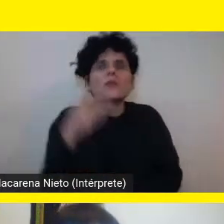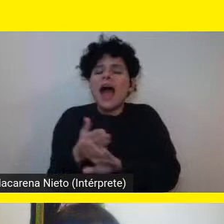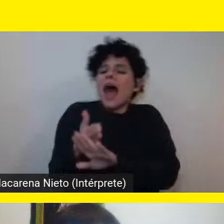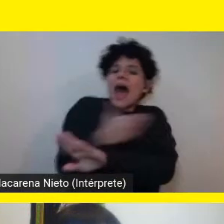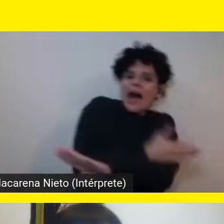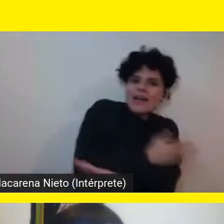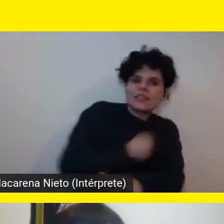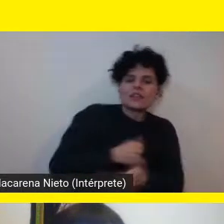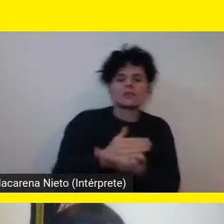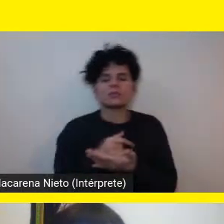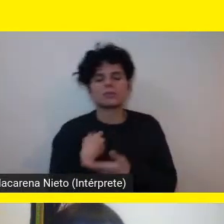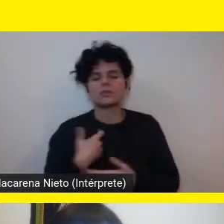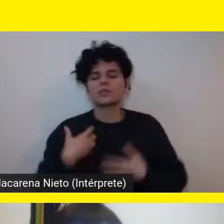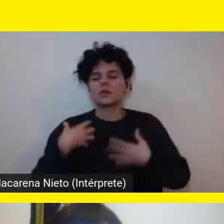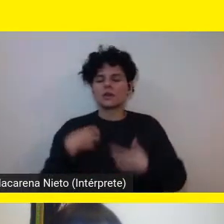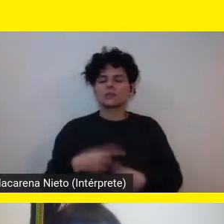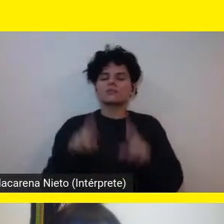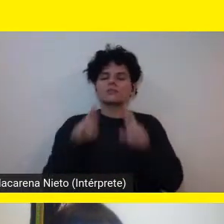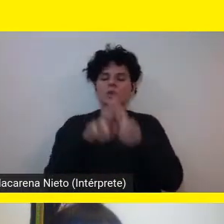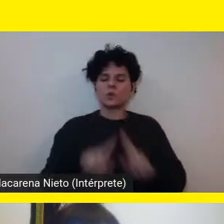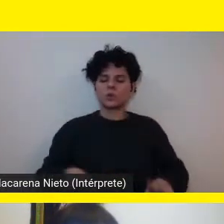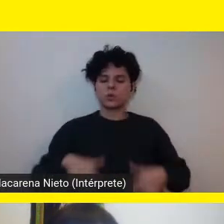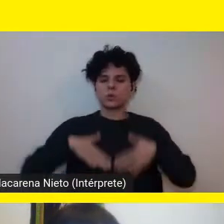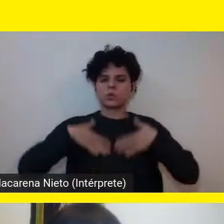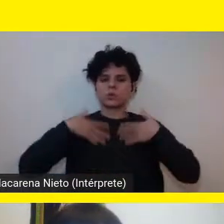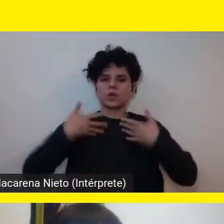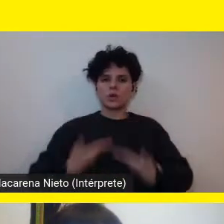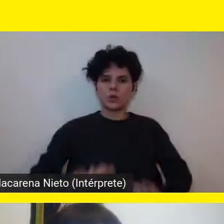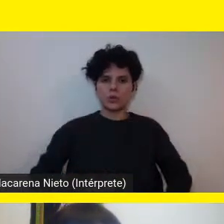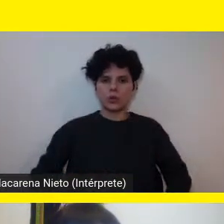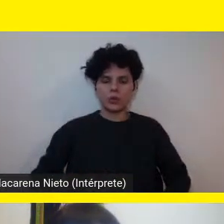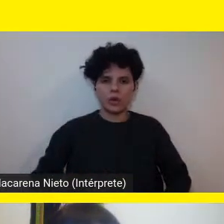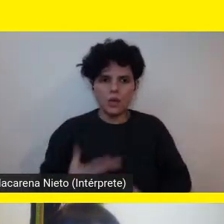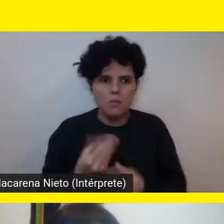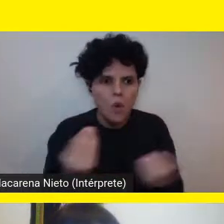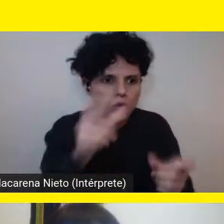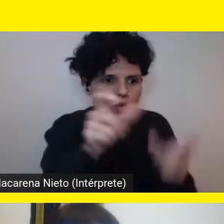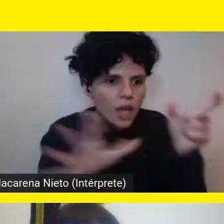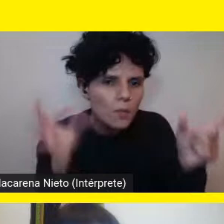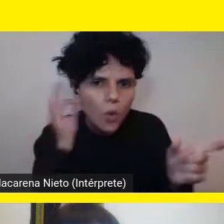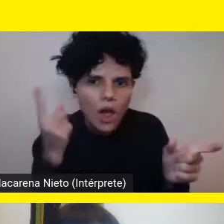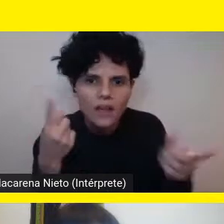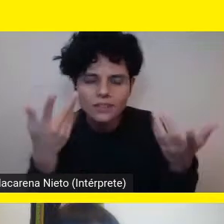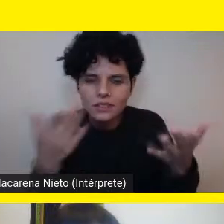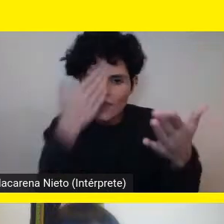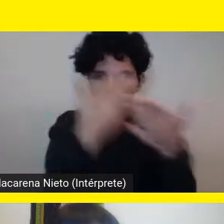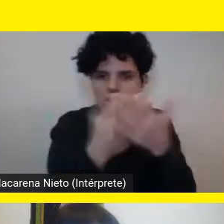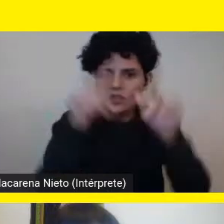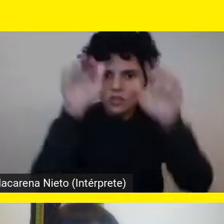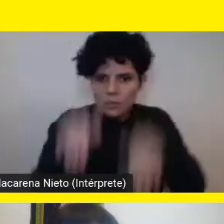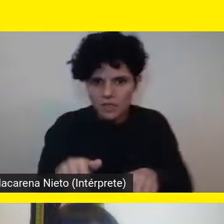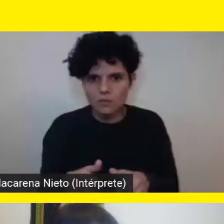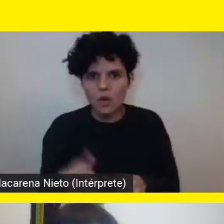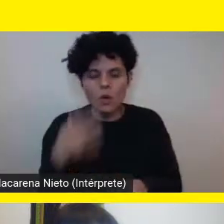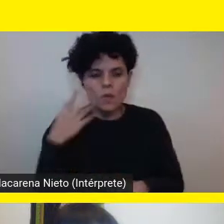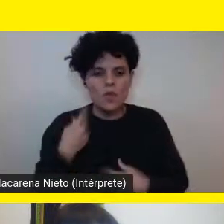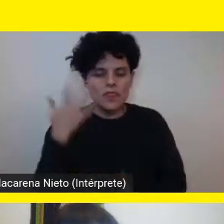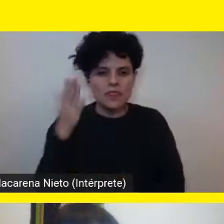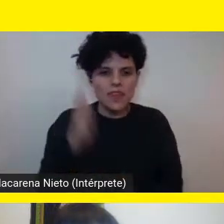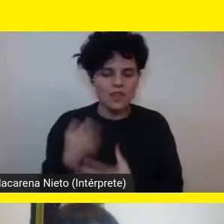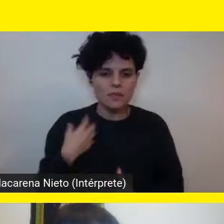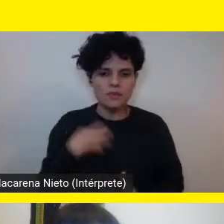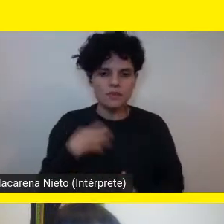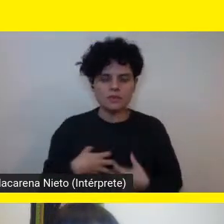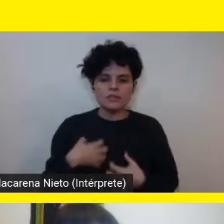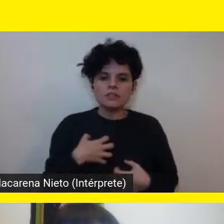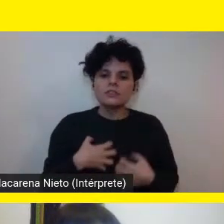Y eso es lo que viven también muchas mujeres que hoy día se enfrentan a la posibilidad, a la valentía muchas veces de